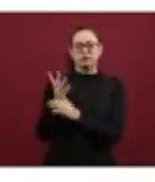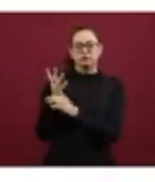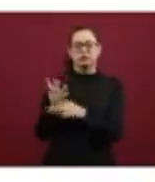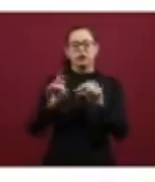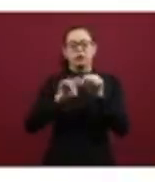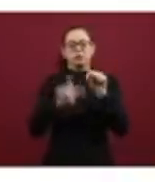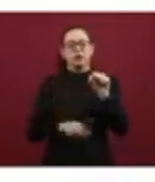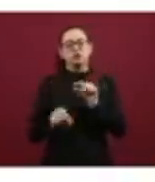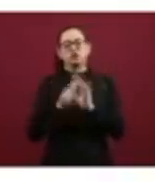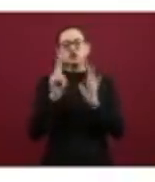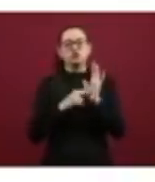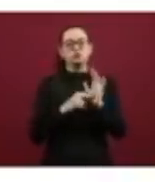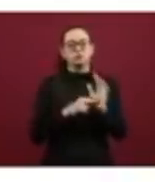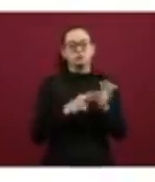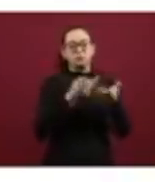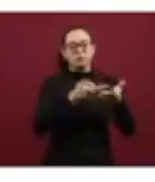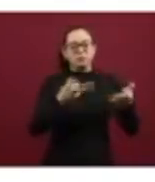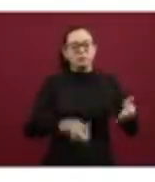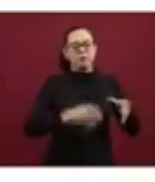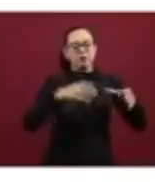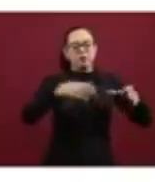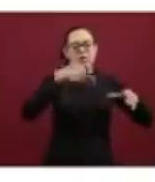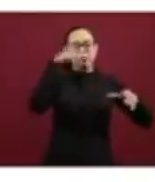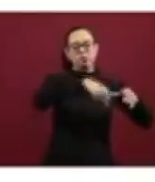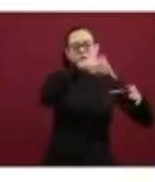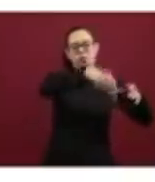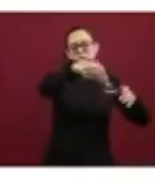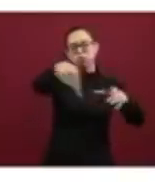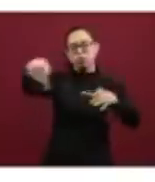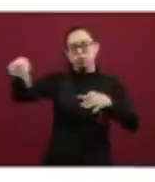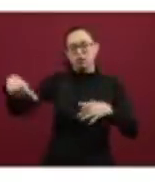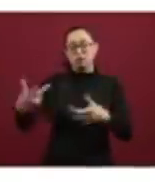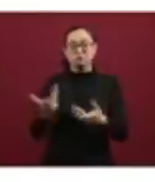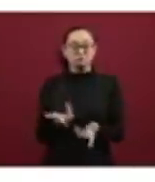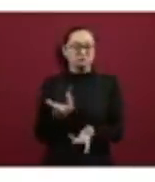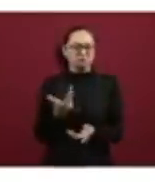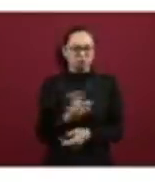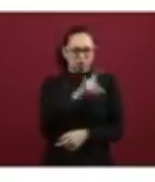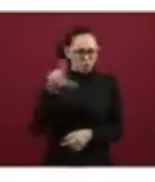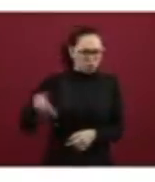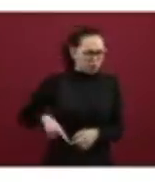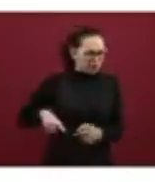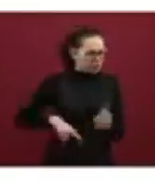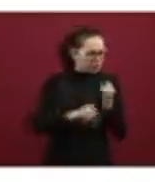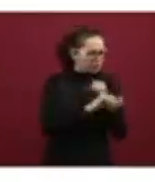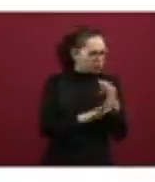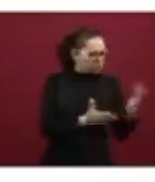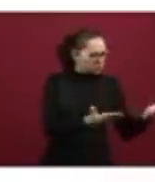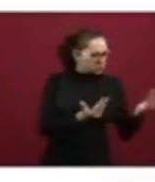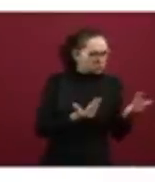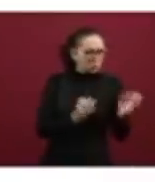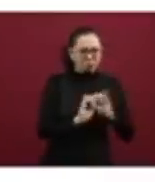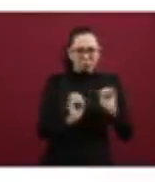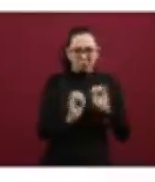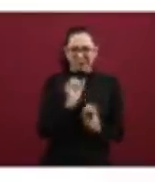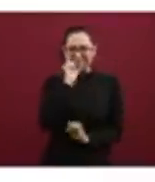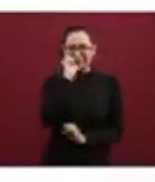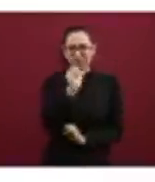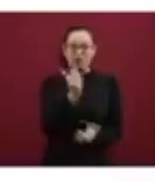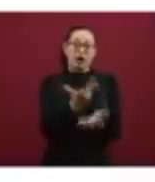Fosas. Pero antecedentes oficiales no hay ninguno, de ahí la importancia de lo que vamos a detonar el día